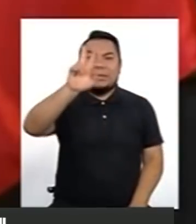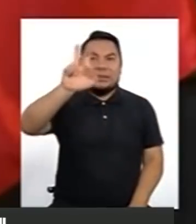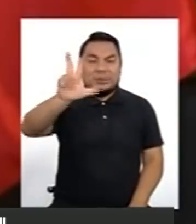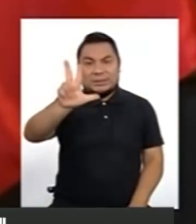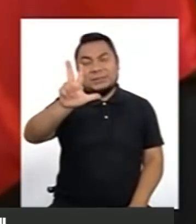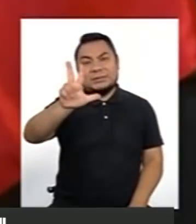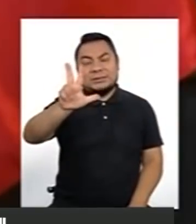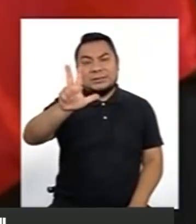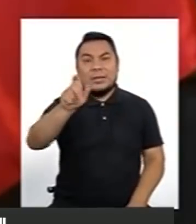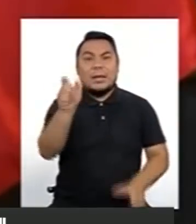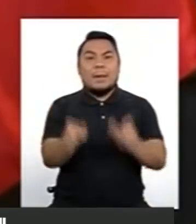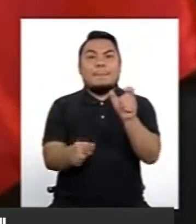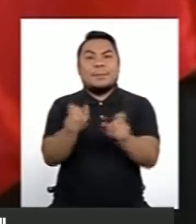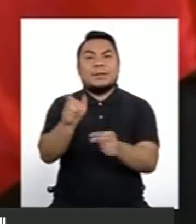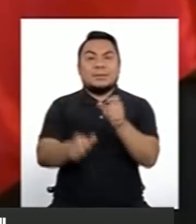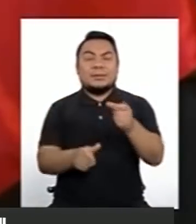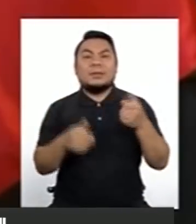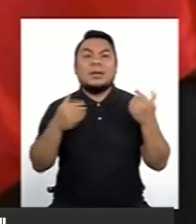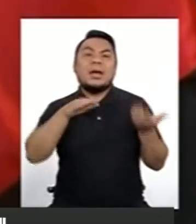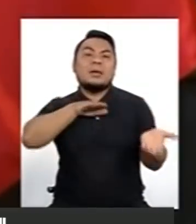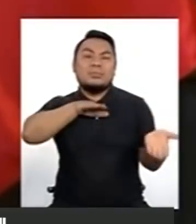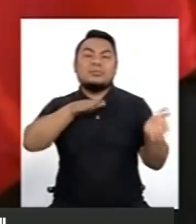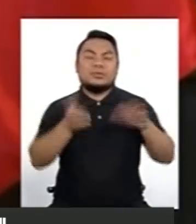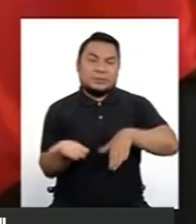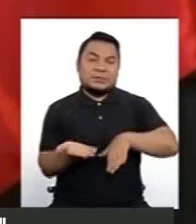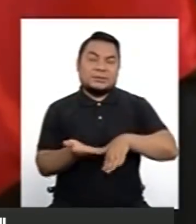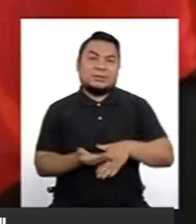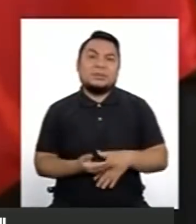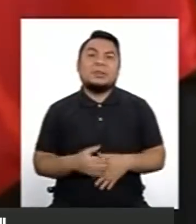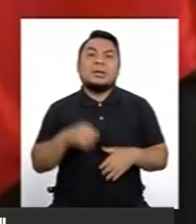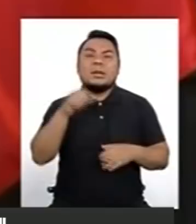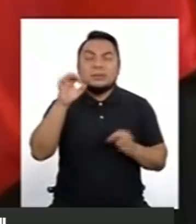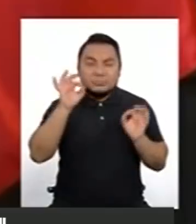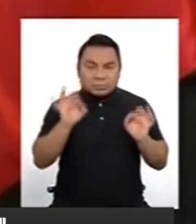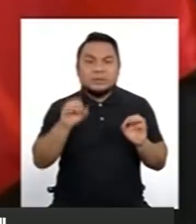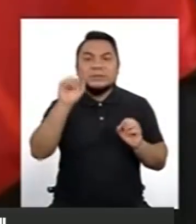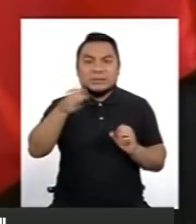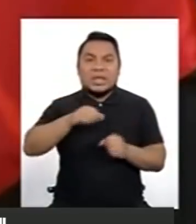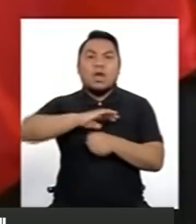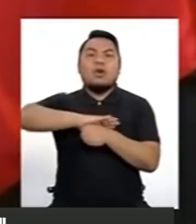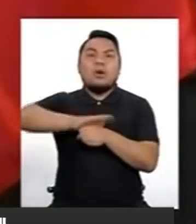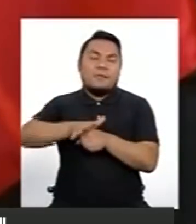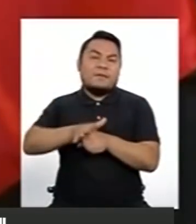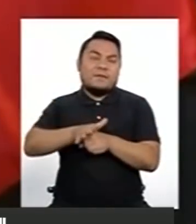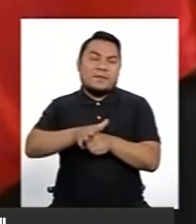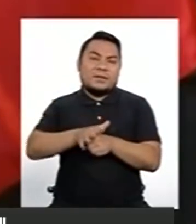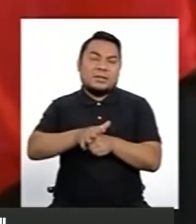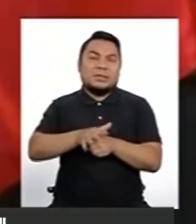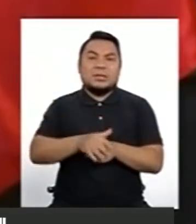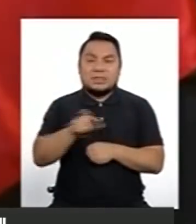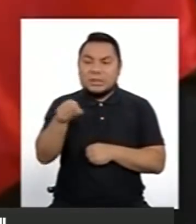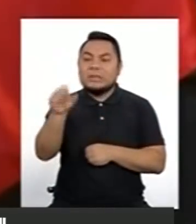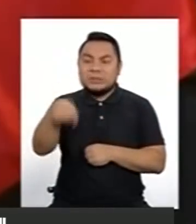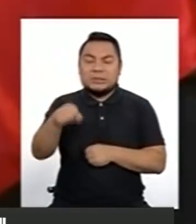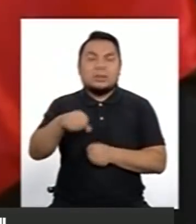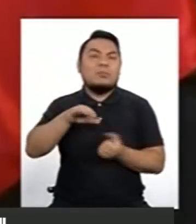943 casos de personas que han fallecido confirmadas por el COVID-19.